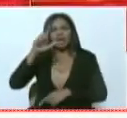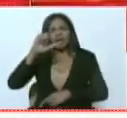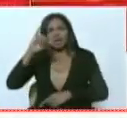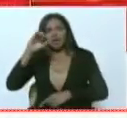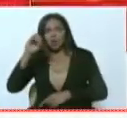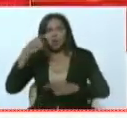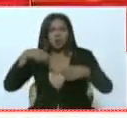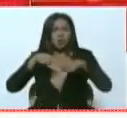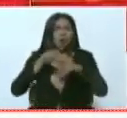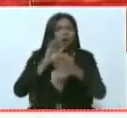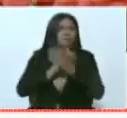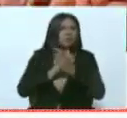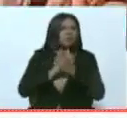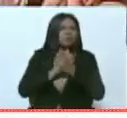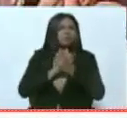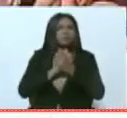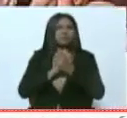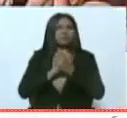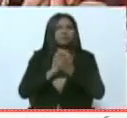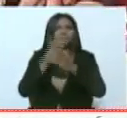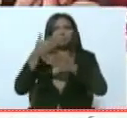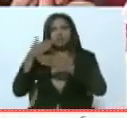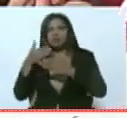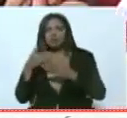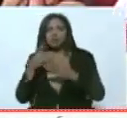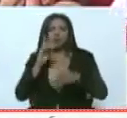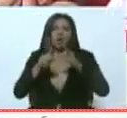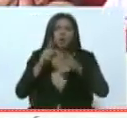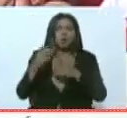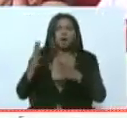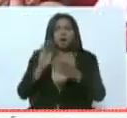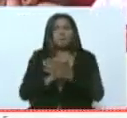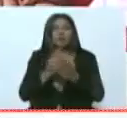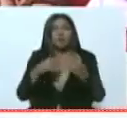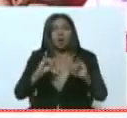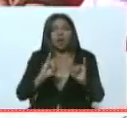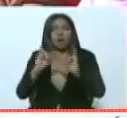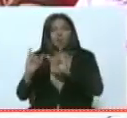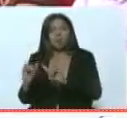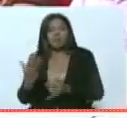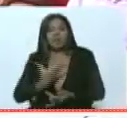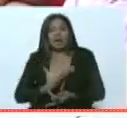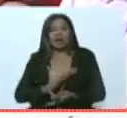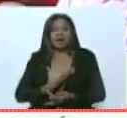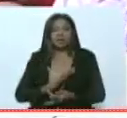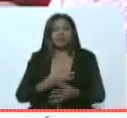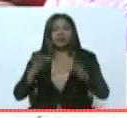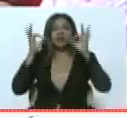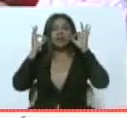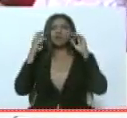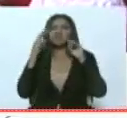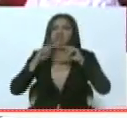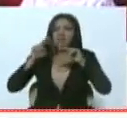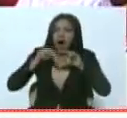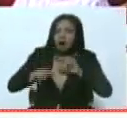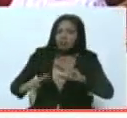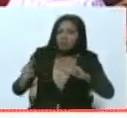ejemplo, entre otros, la propia Erika, la niña Erika que yo conocí una